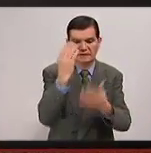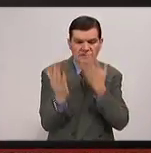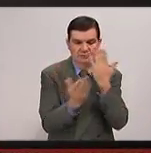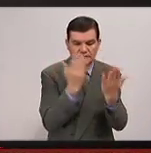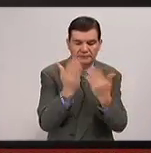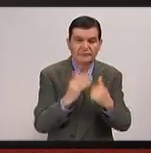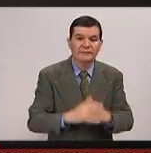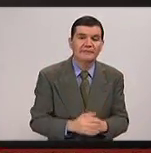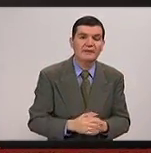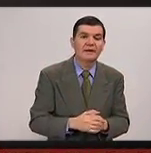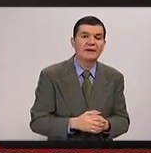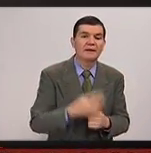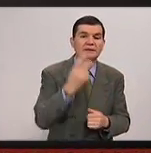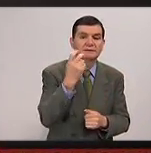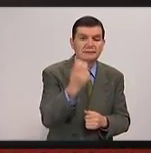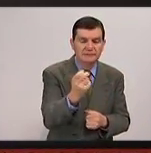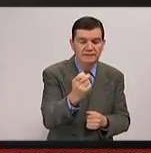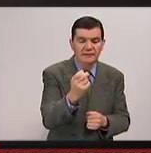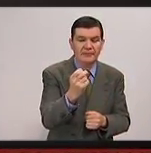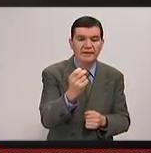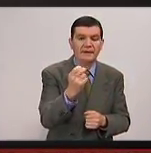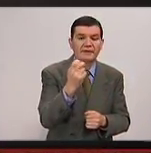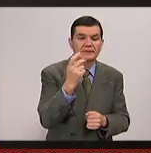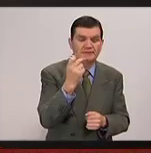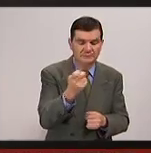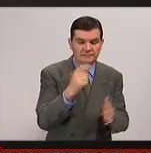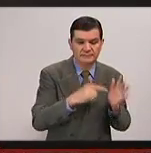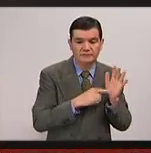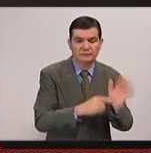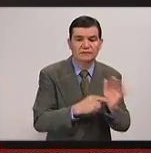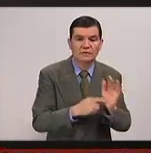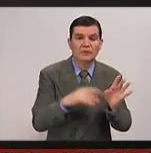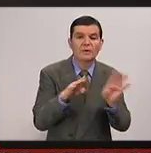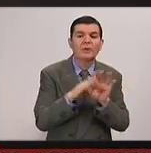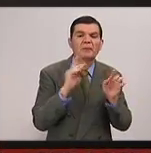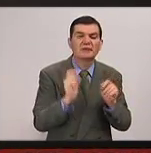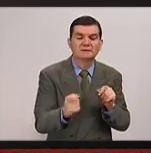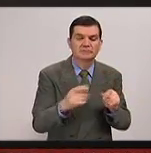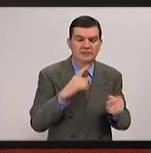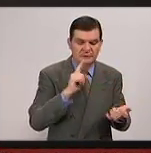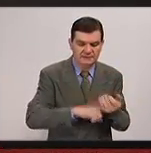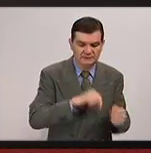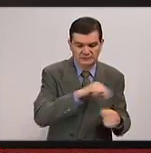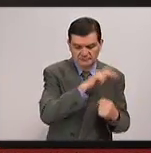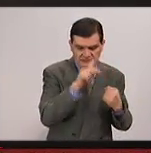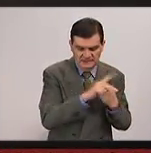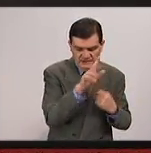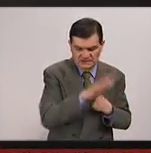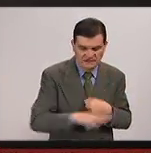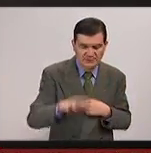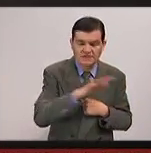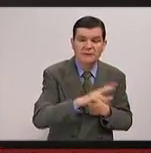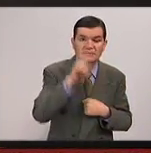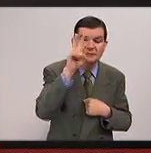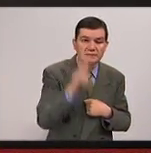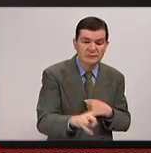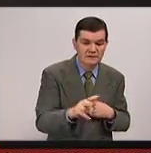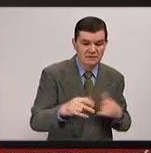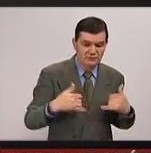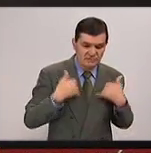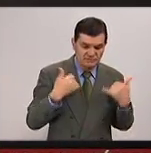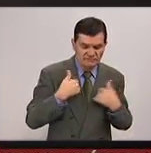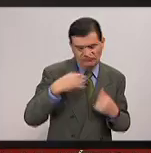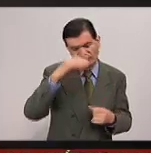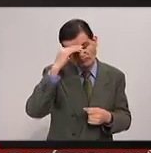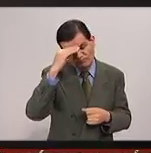estudio. Esto, Pati, pues es muy revelador de cómo está la situación de nuestro país. Realmente los chavos debieran